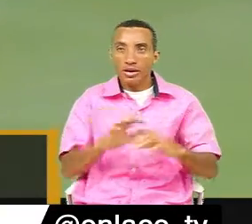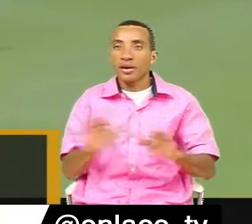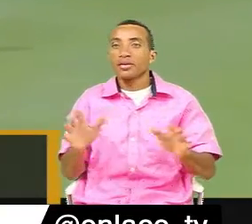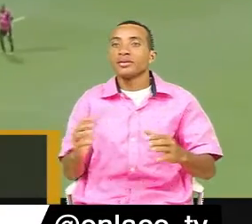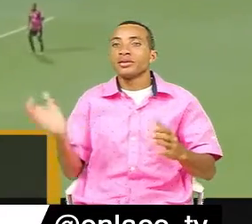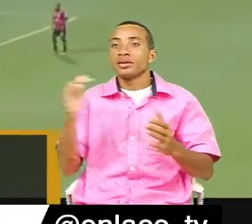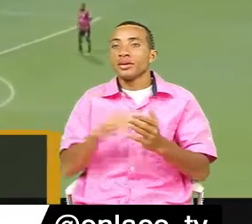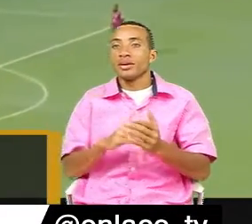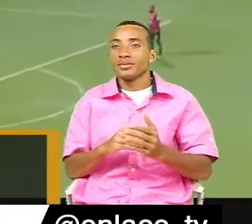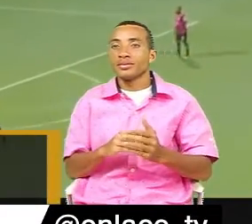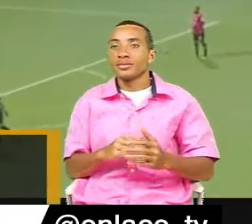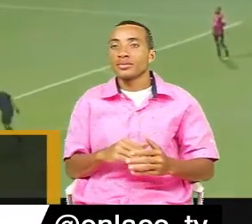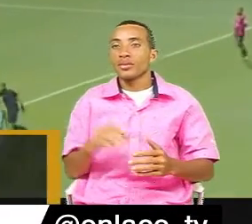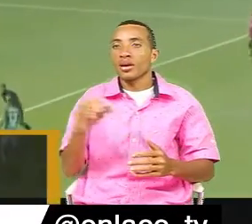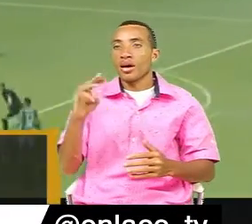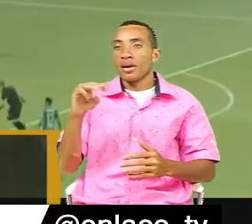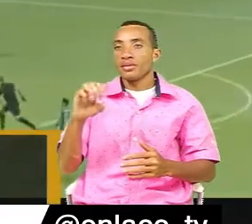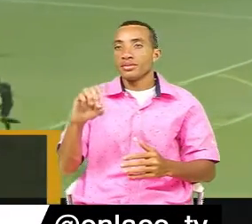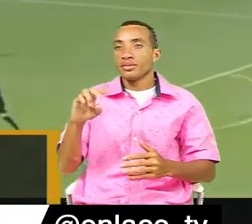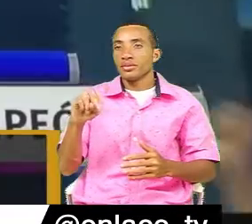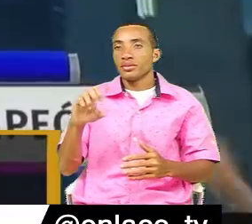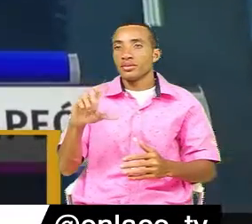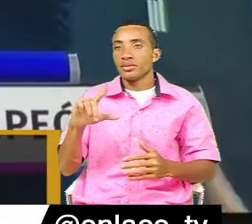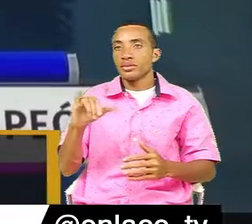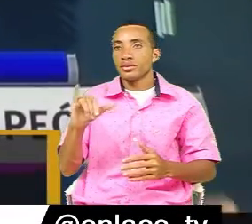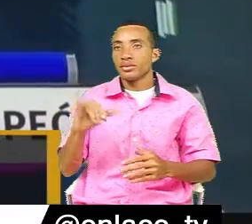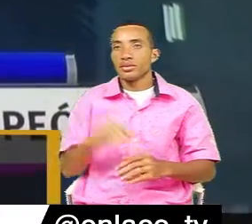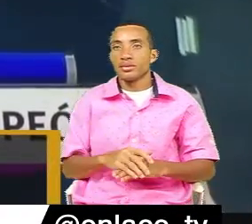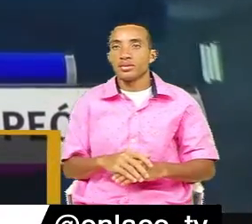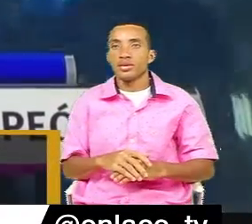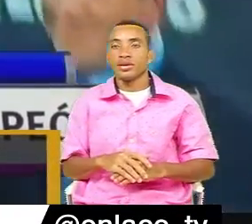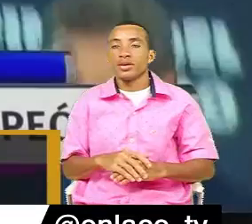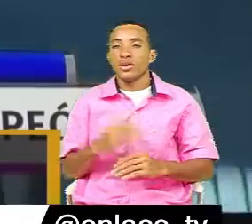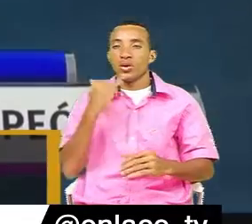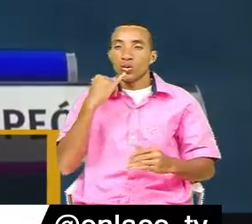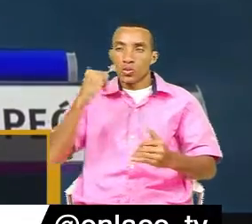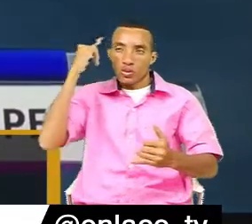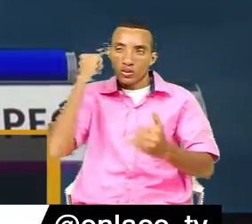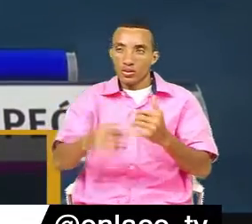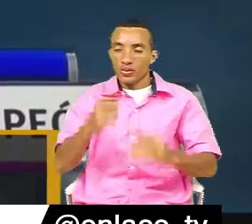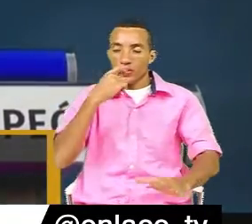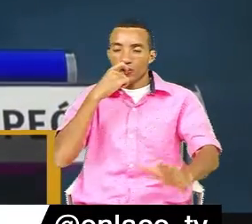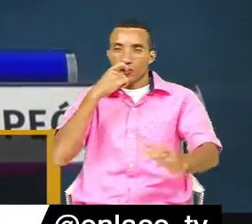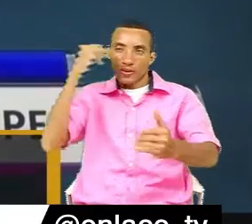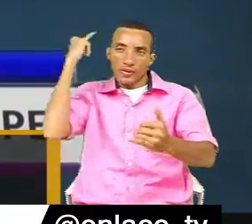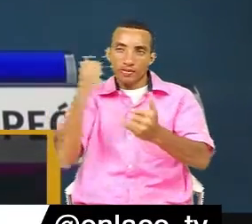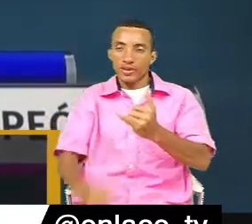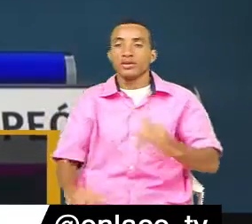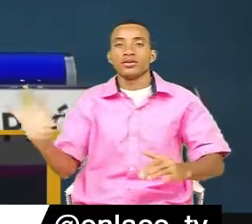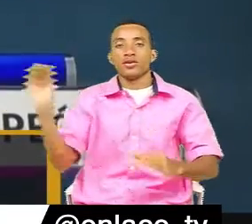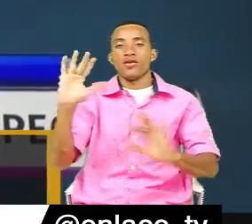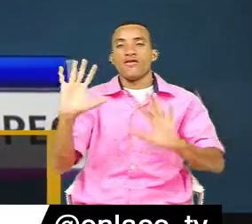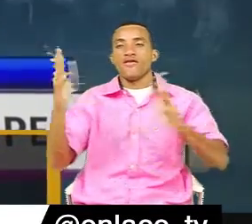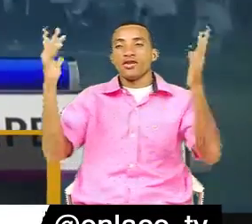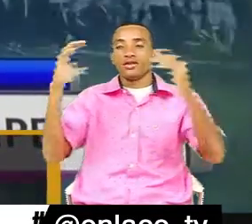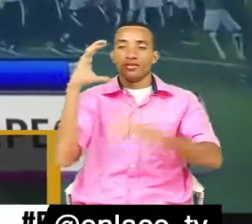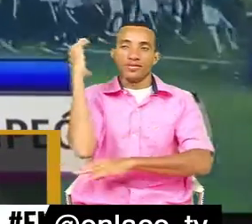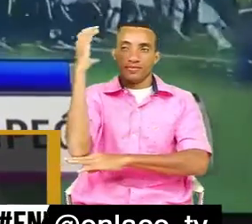en los pies de Magnelli Torres y Marlos Moreno. Al pitazo final, todo se convirtió en una fiesta colombiana. La